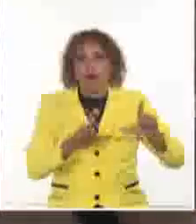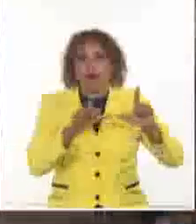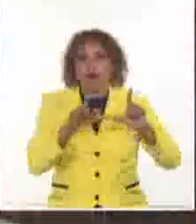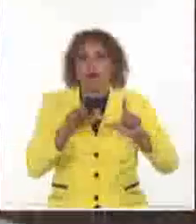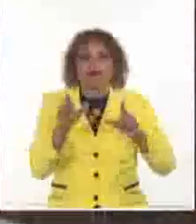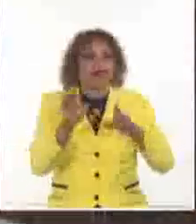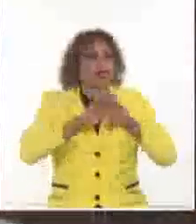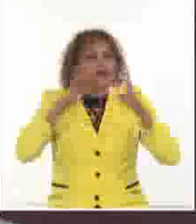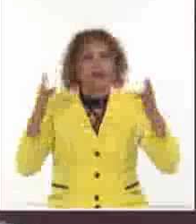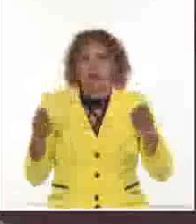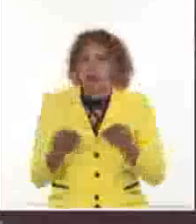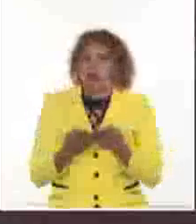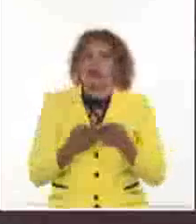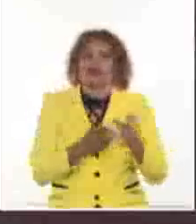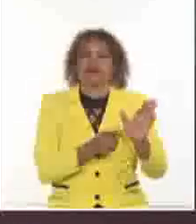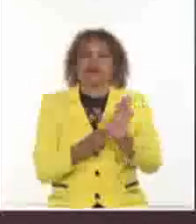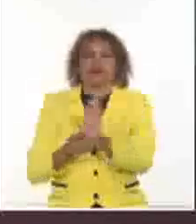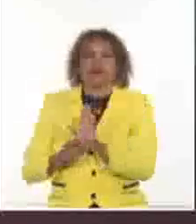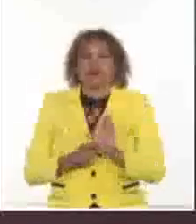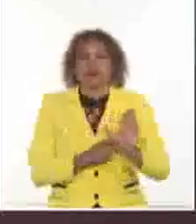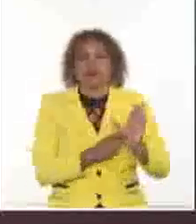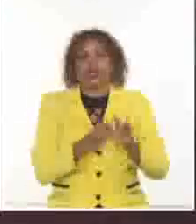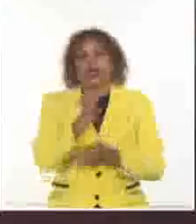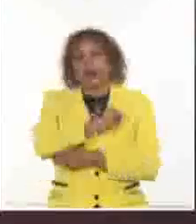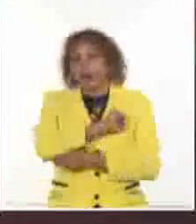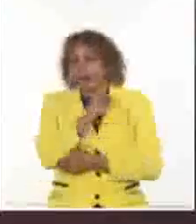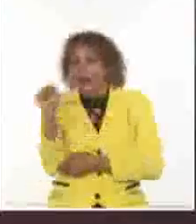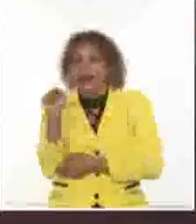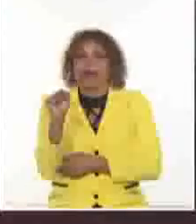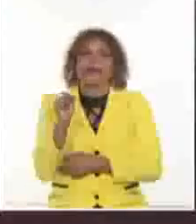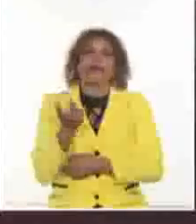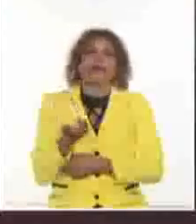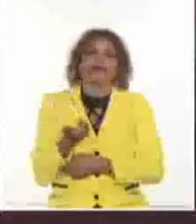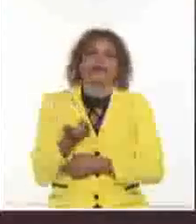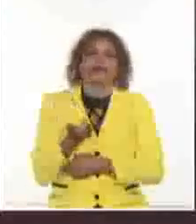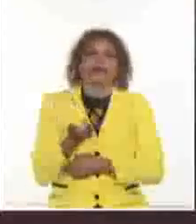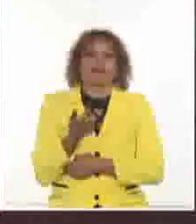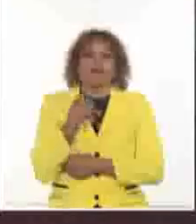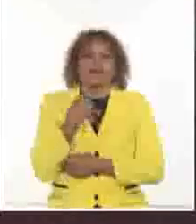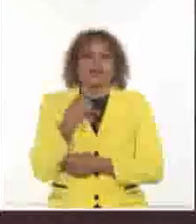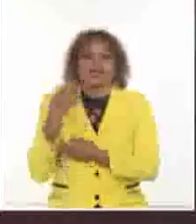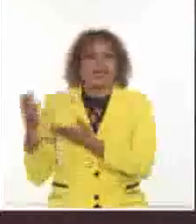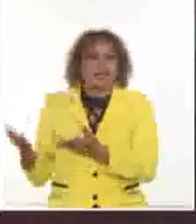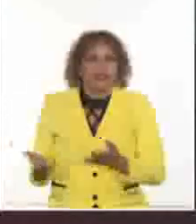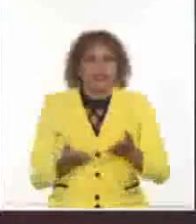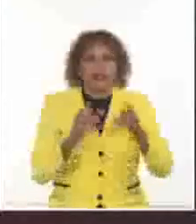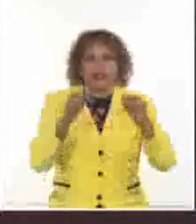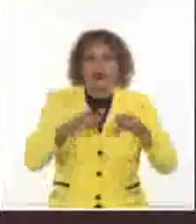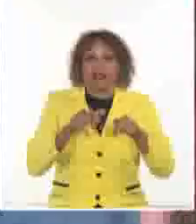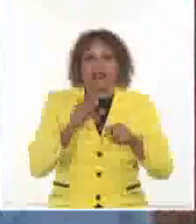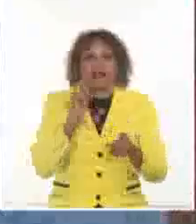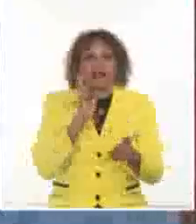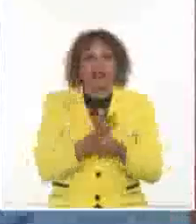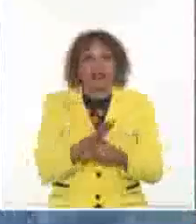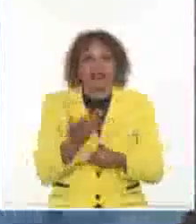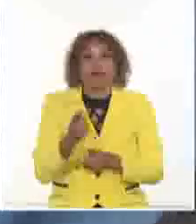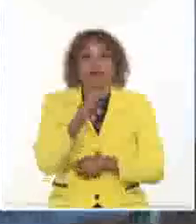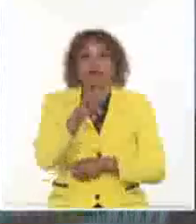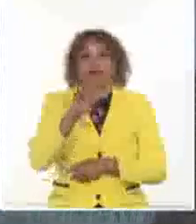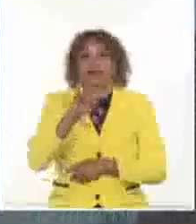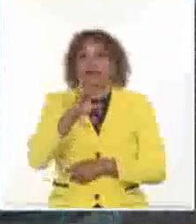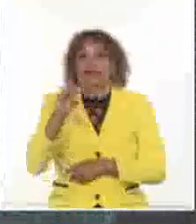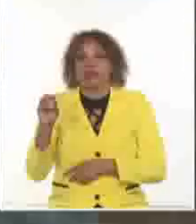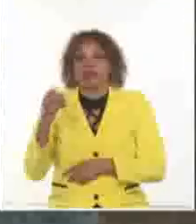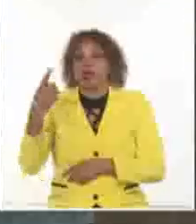todo. Los premios muy importantes, los recibimientos aquí a principios de los 60 de los